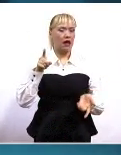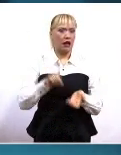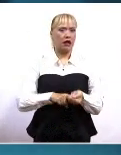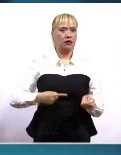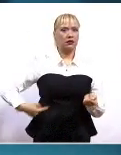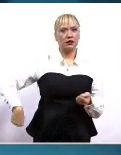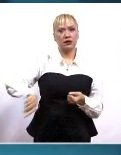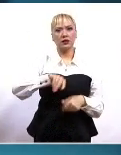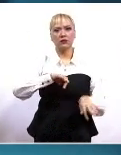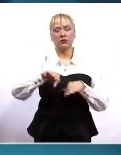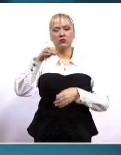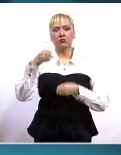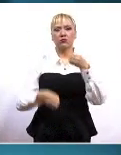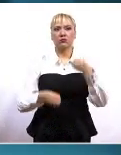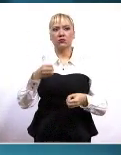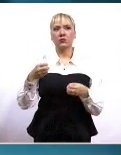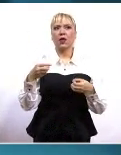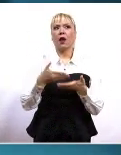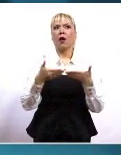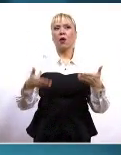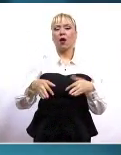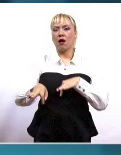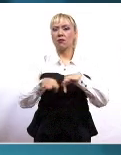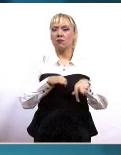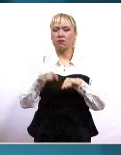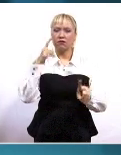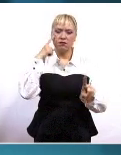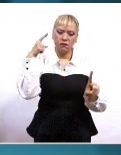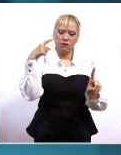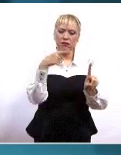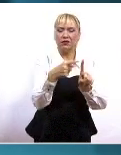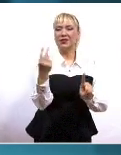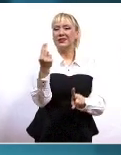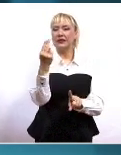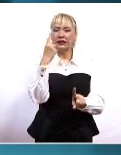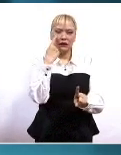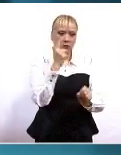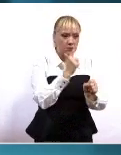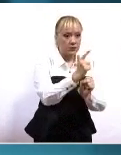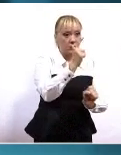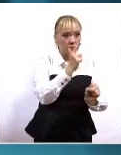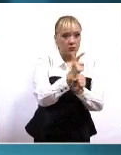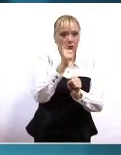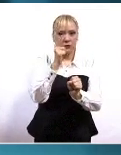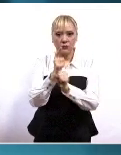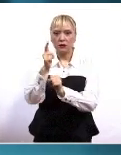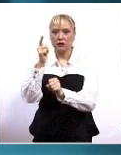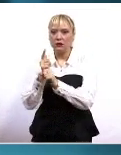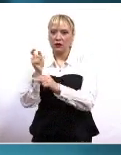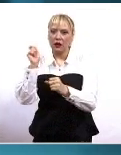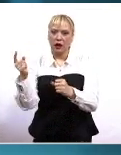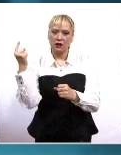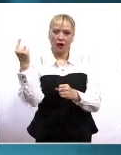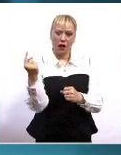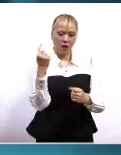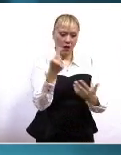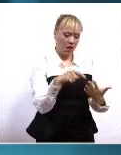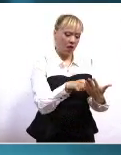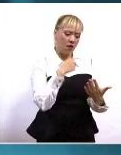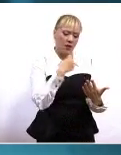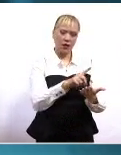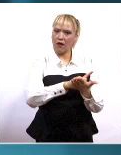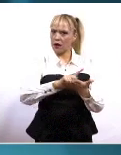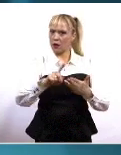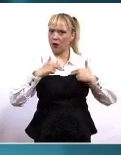Judicial. Entonces, el trabajo que se está haciendo es tratar de identificar por cada derecho cuáles son